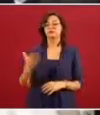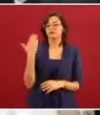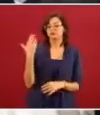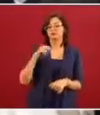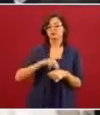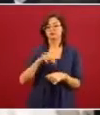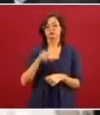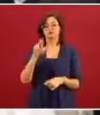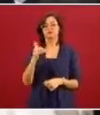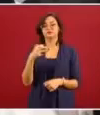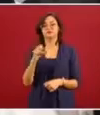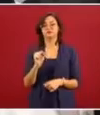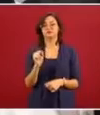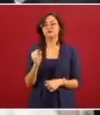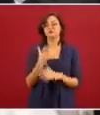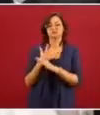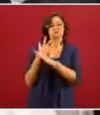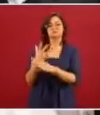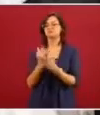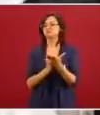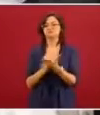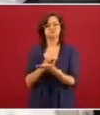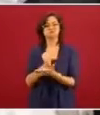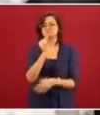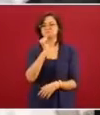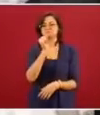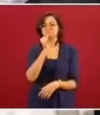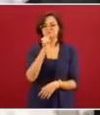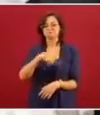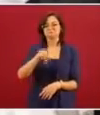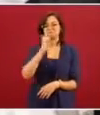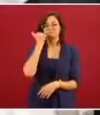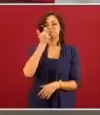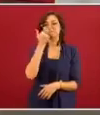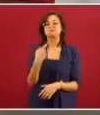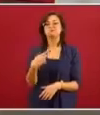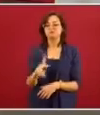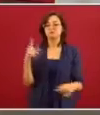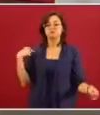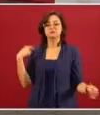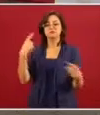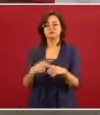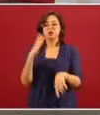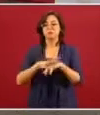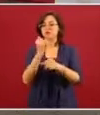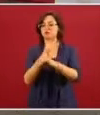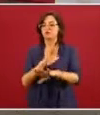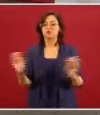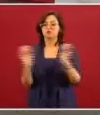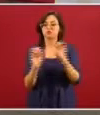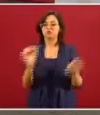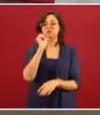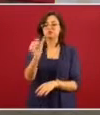doctor Reyes Terán nos comentó que no se había tomado una decisión definitiva respecto a los internos, pero desde entonces no se ha informado qué es lo que ha